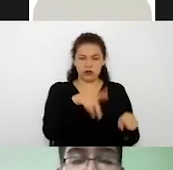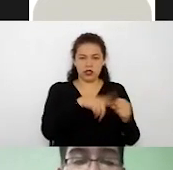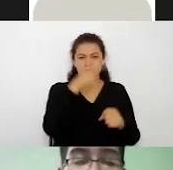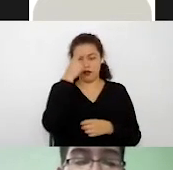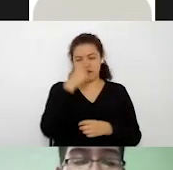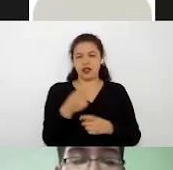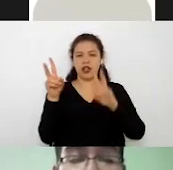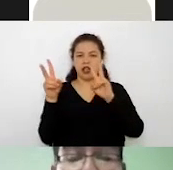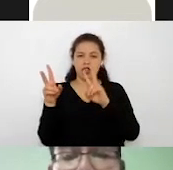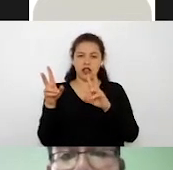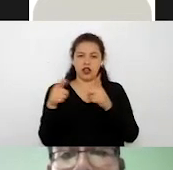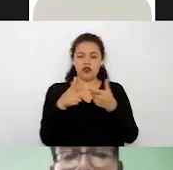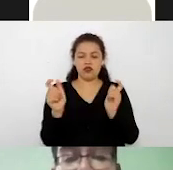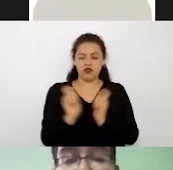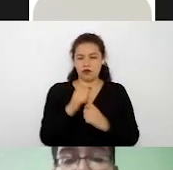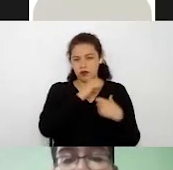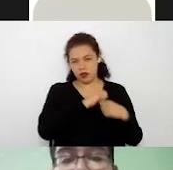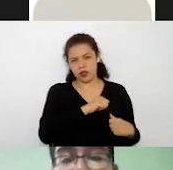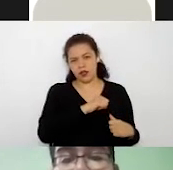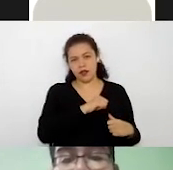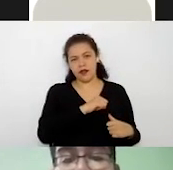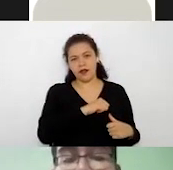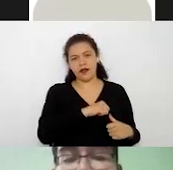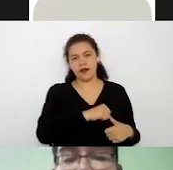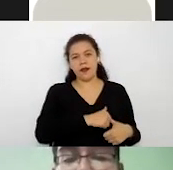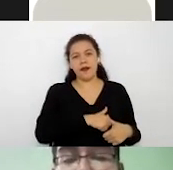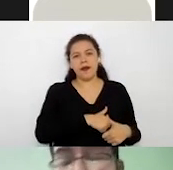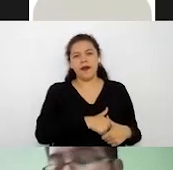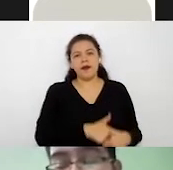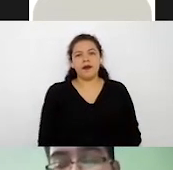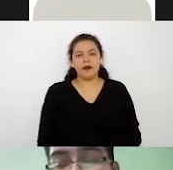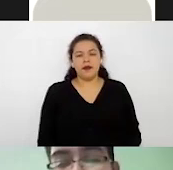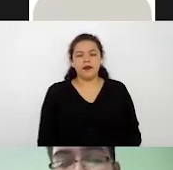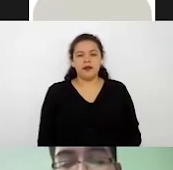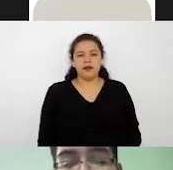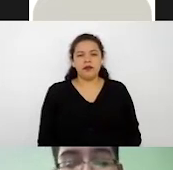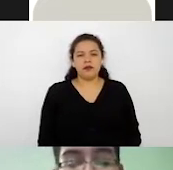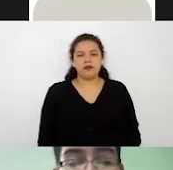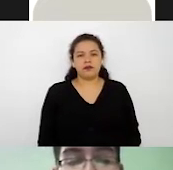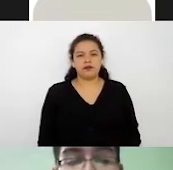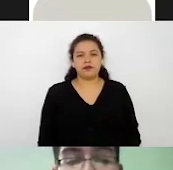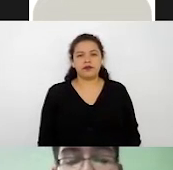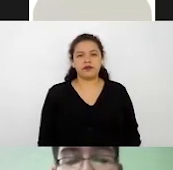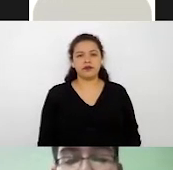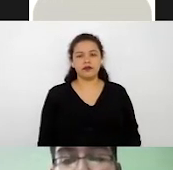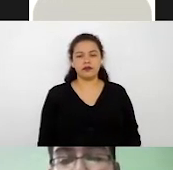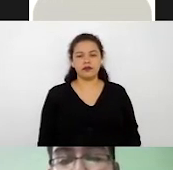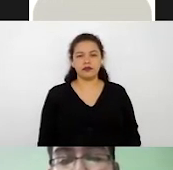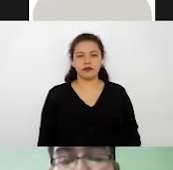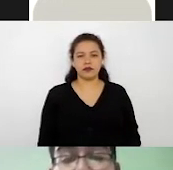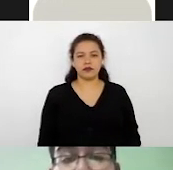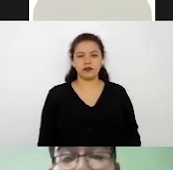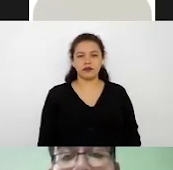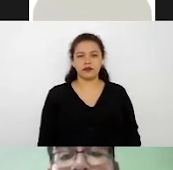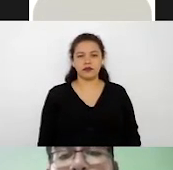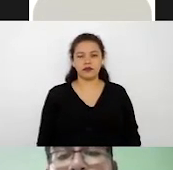una brigada que se encargaría de atender, digamos, como lo hace la brigada